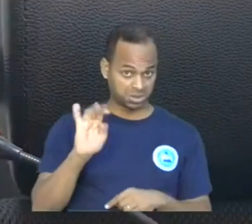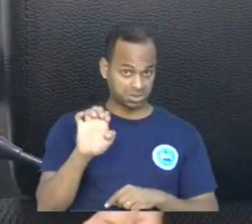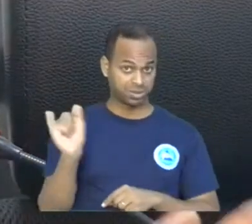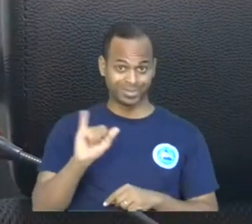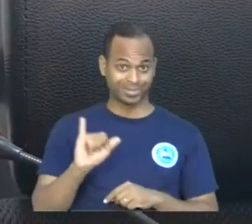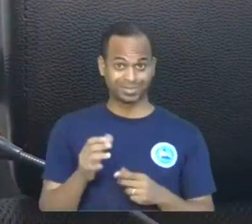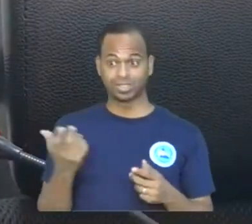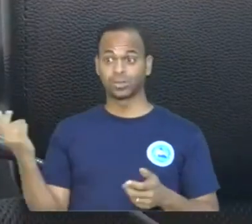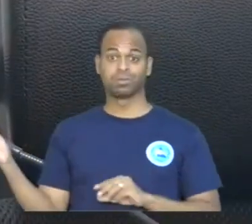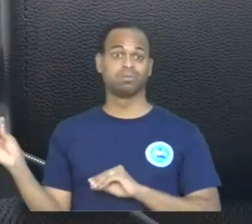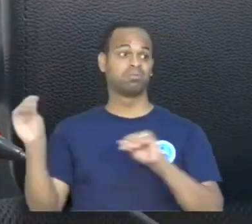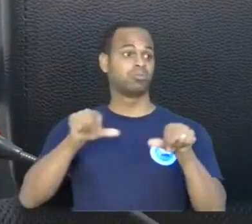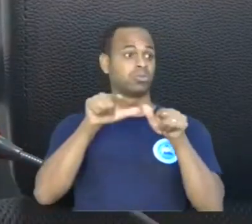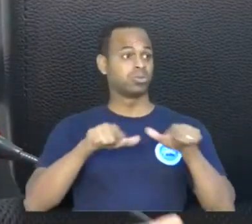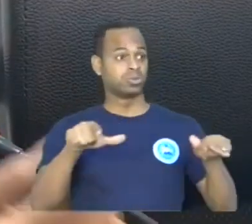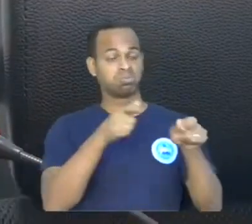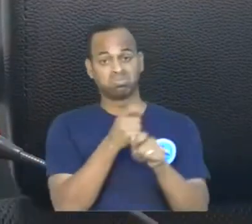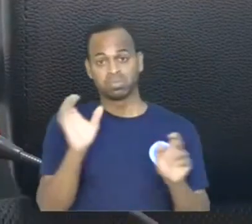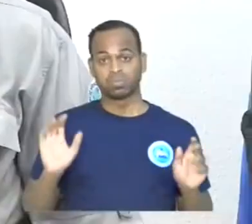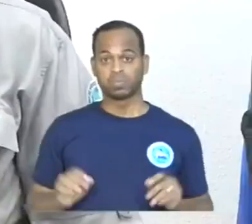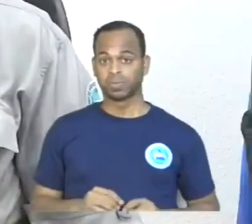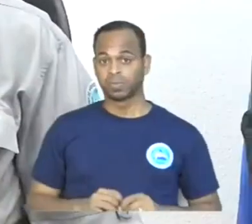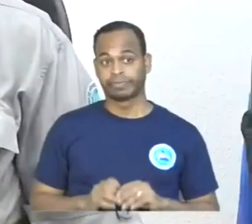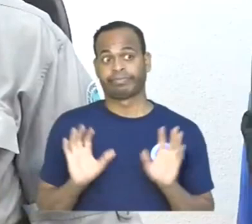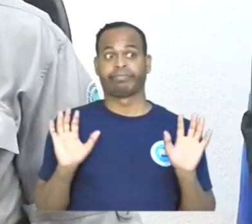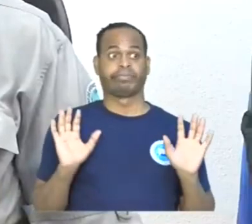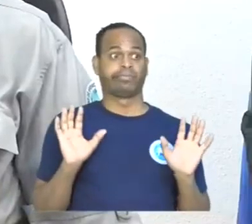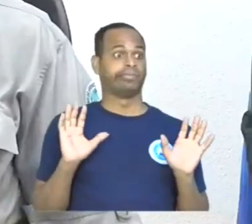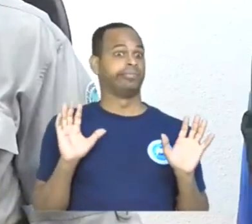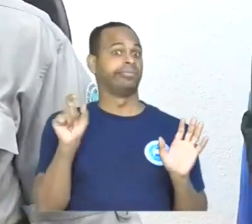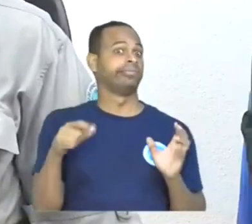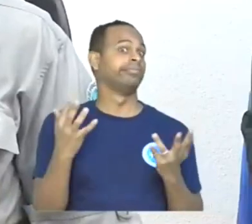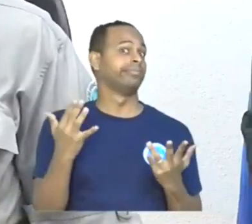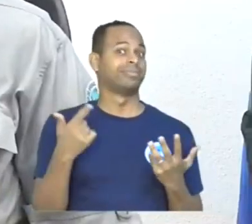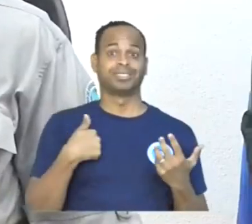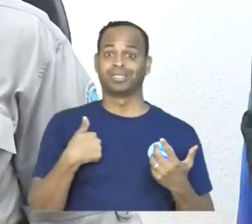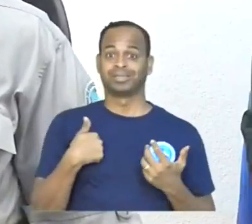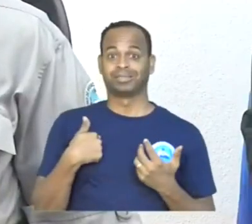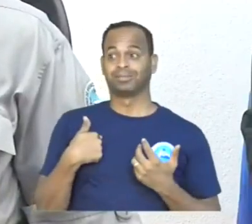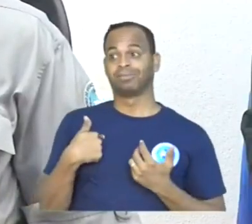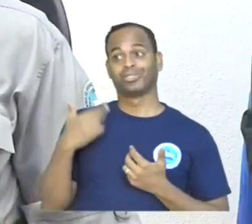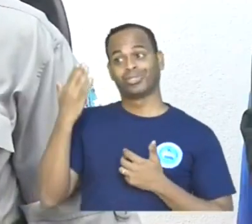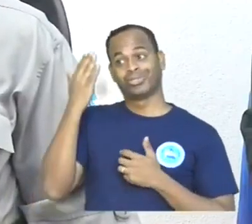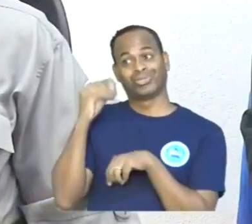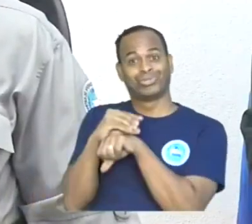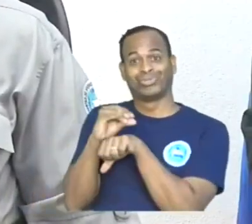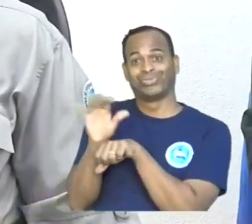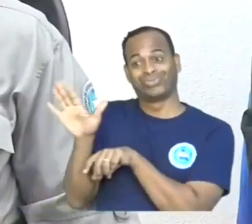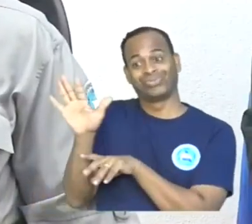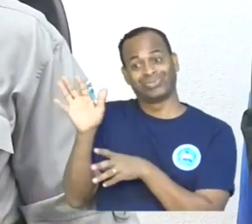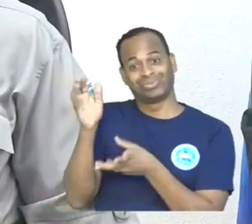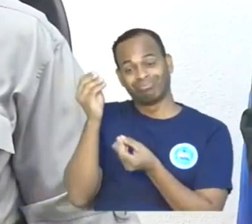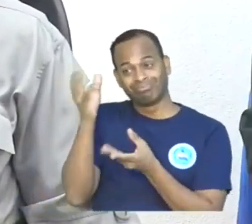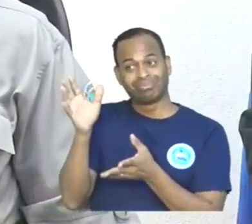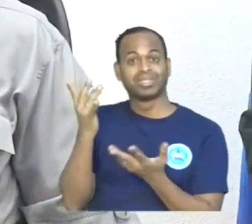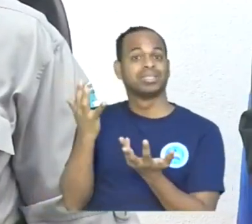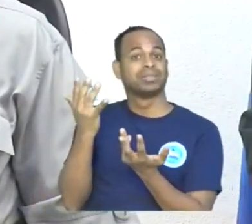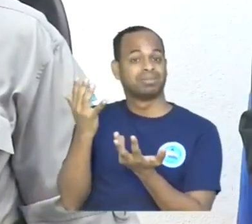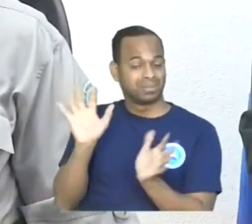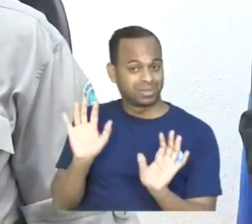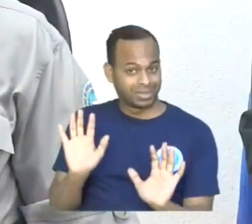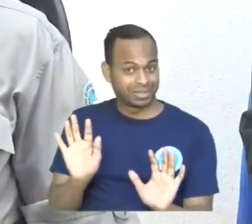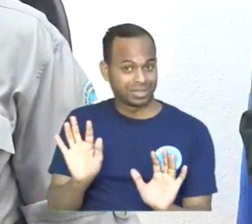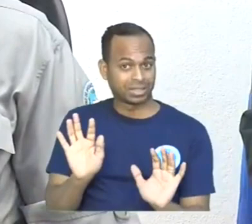ocasiones o desplazarse a alguna zona afectada? Bueno, habría que esperar, porque yo no se lo aconsejaría. Tiene que esperar que pase el